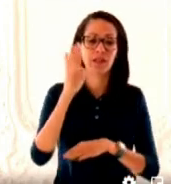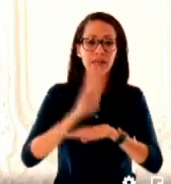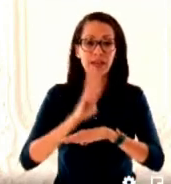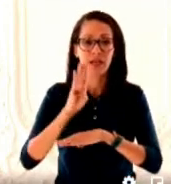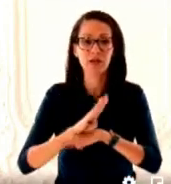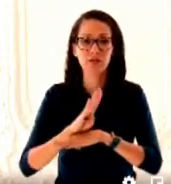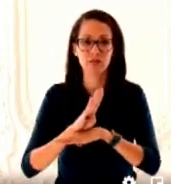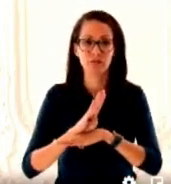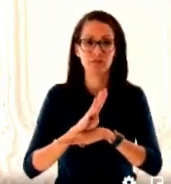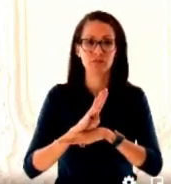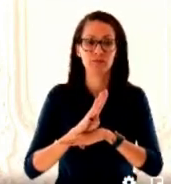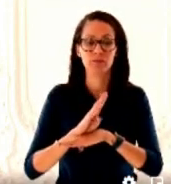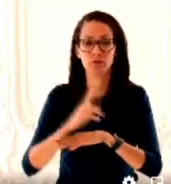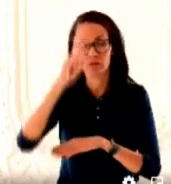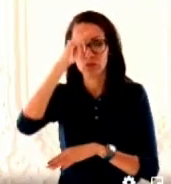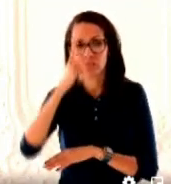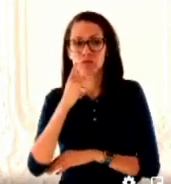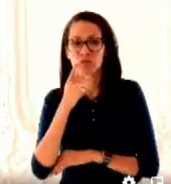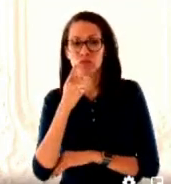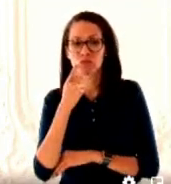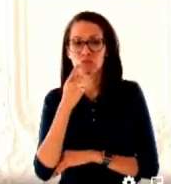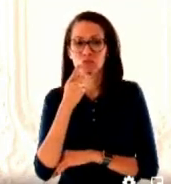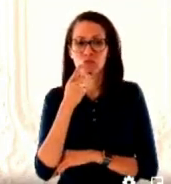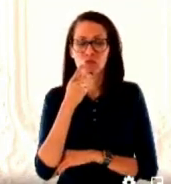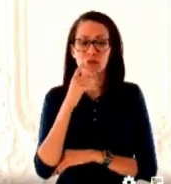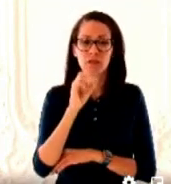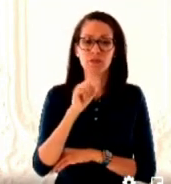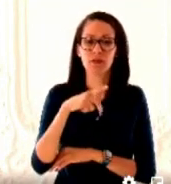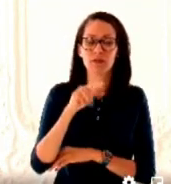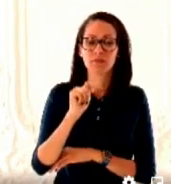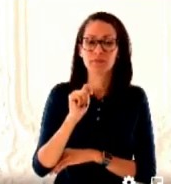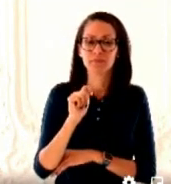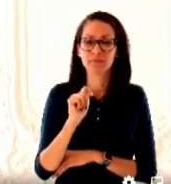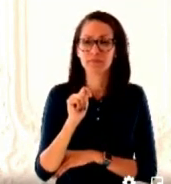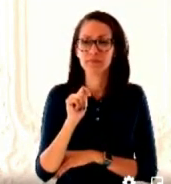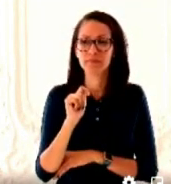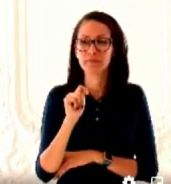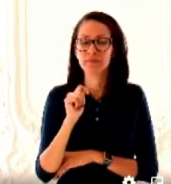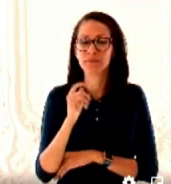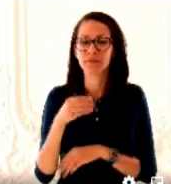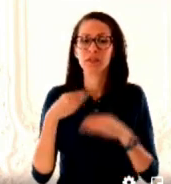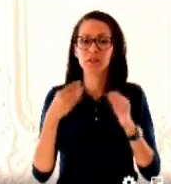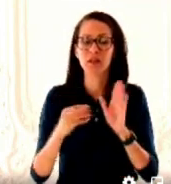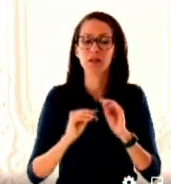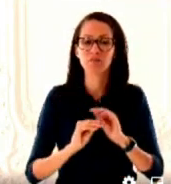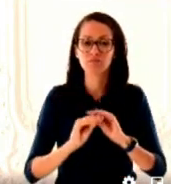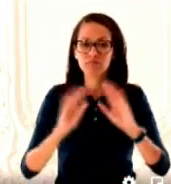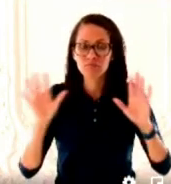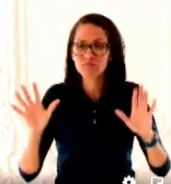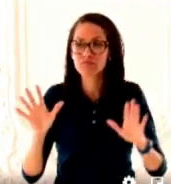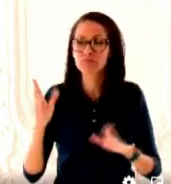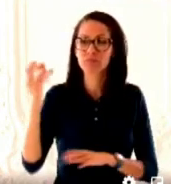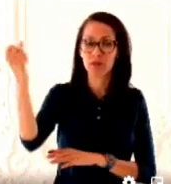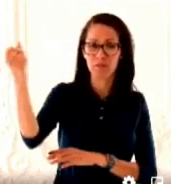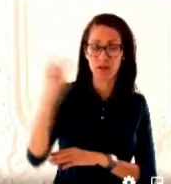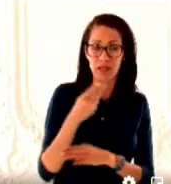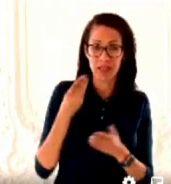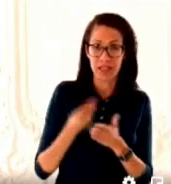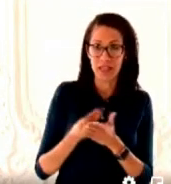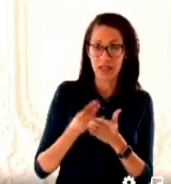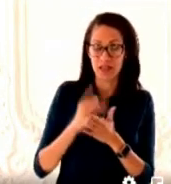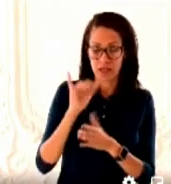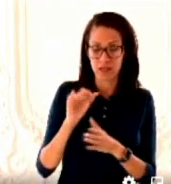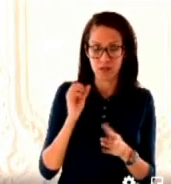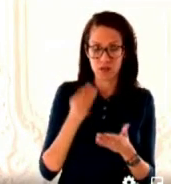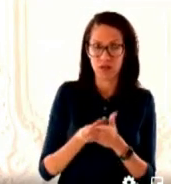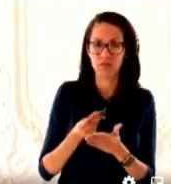e Incentivos, conocido como el SBP, promoviendo la transparencia y retorno de inversión de esos